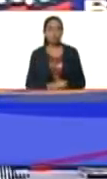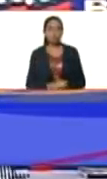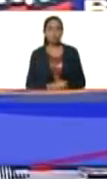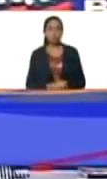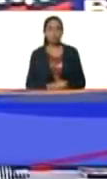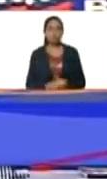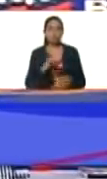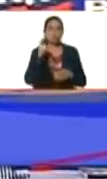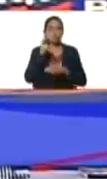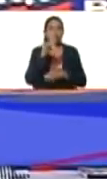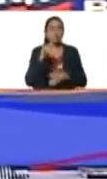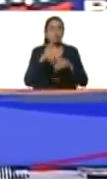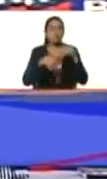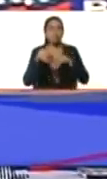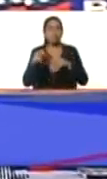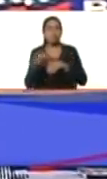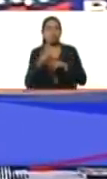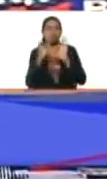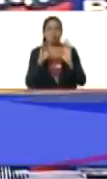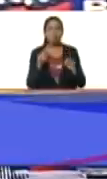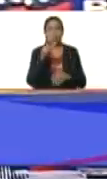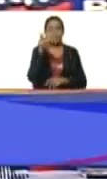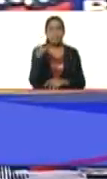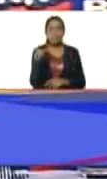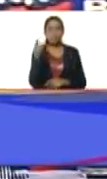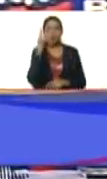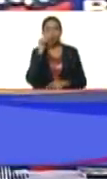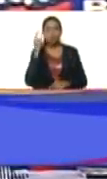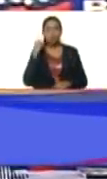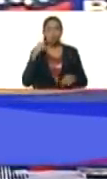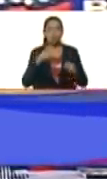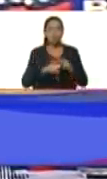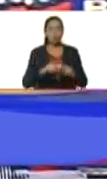Ya más allá del voto, buscar al ciudadano, a la ciudadana,